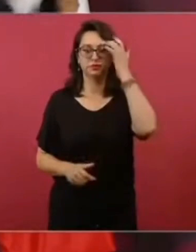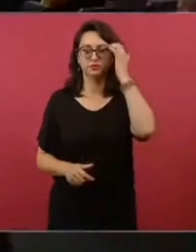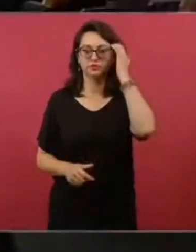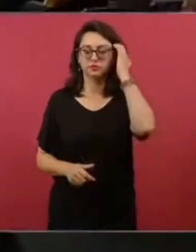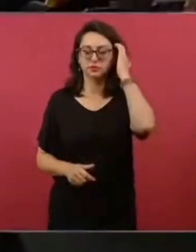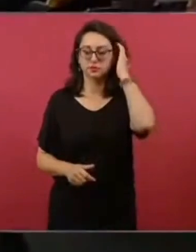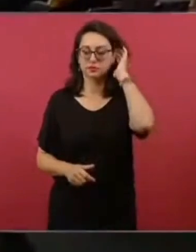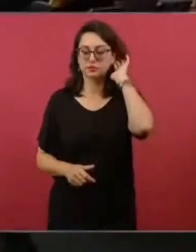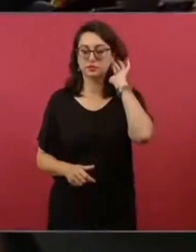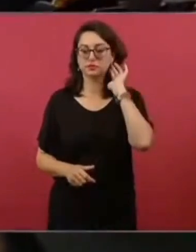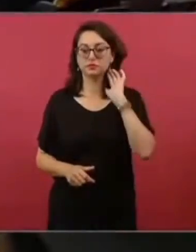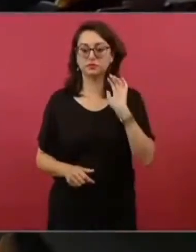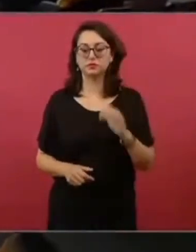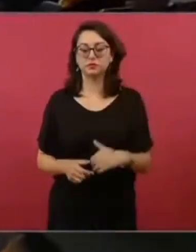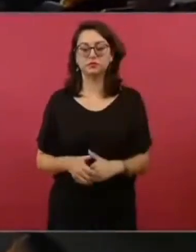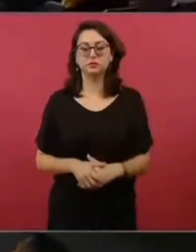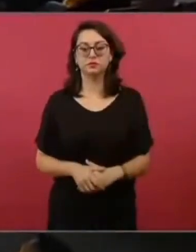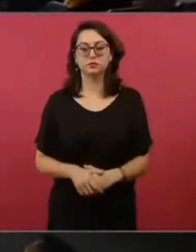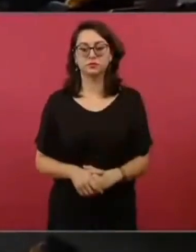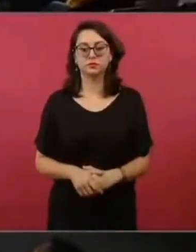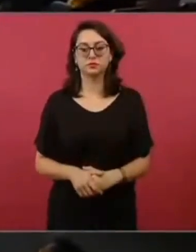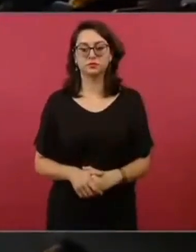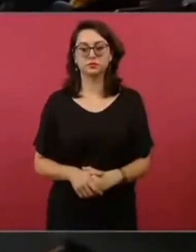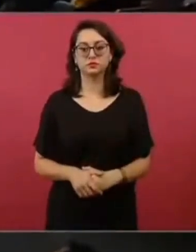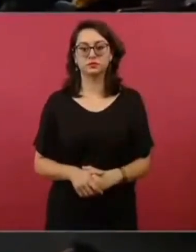Y ojalá y lo vea